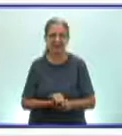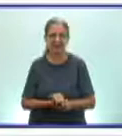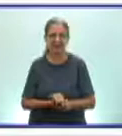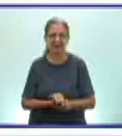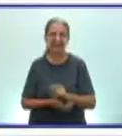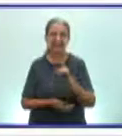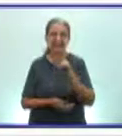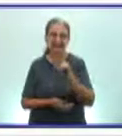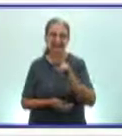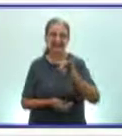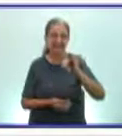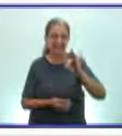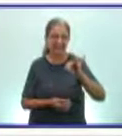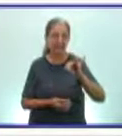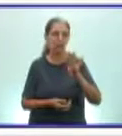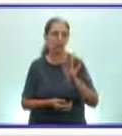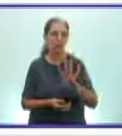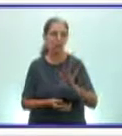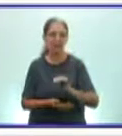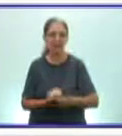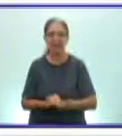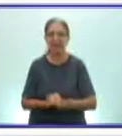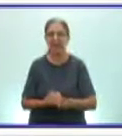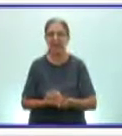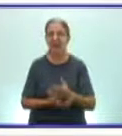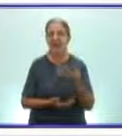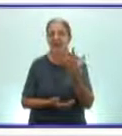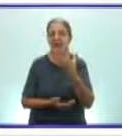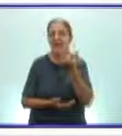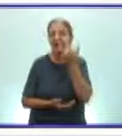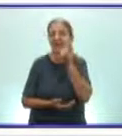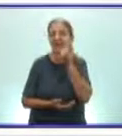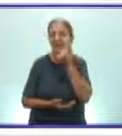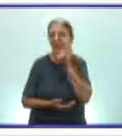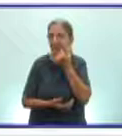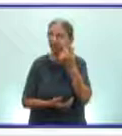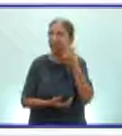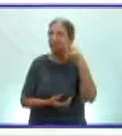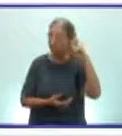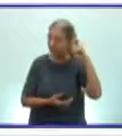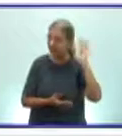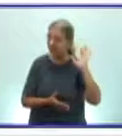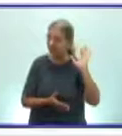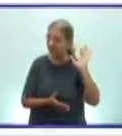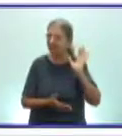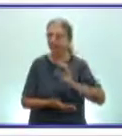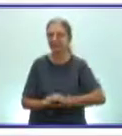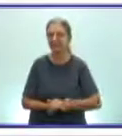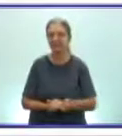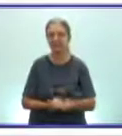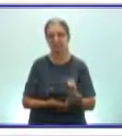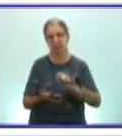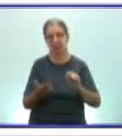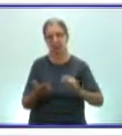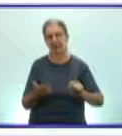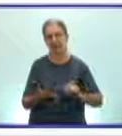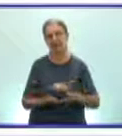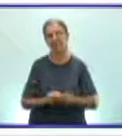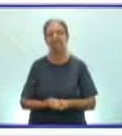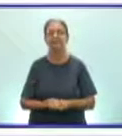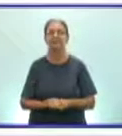el 17 4 veces. Te voy a dar un tiempo para que entonces puedas copiar la